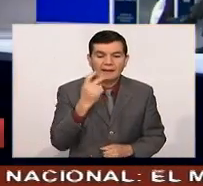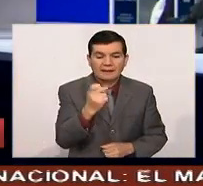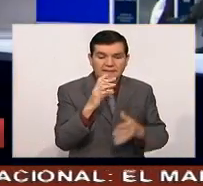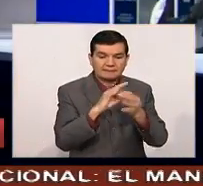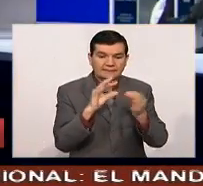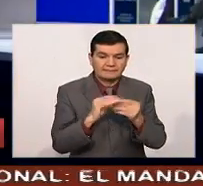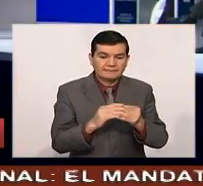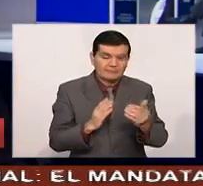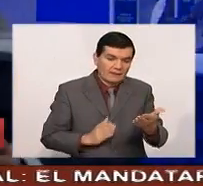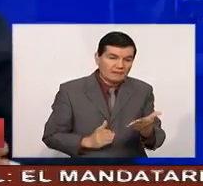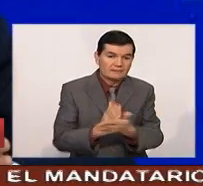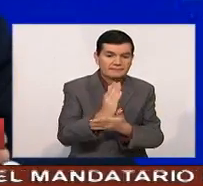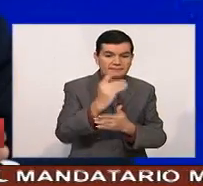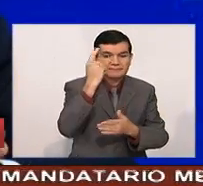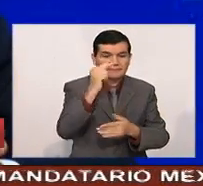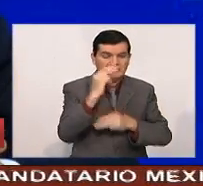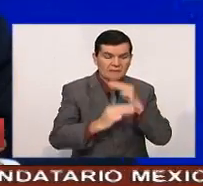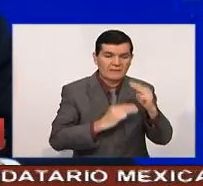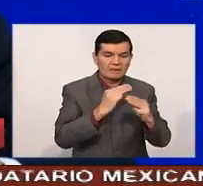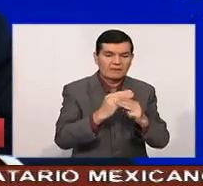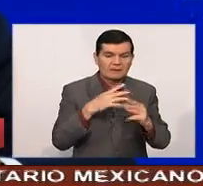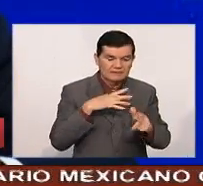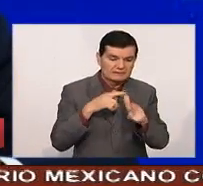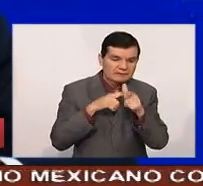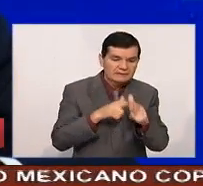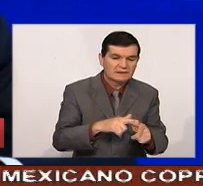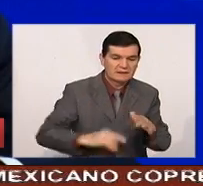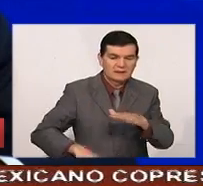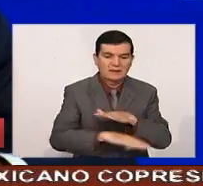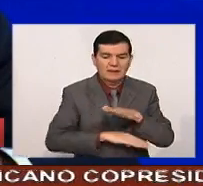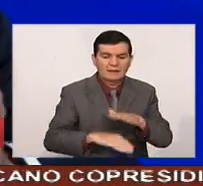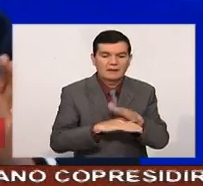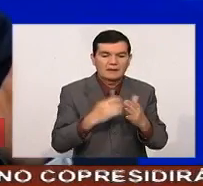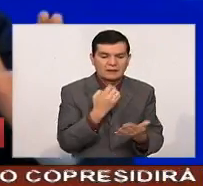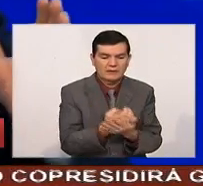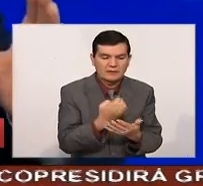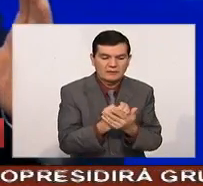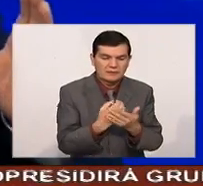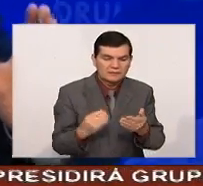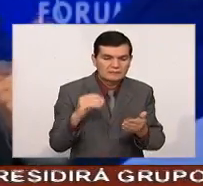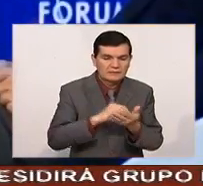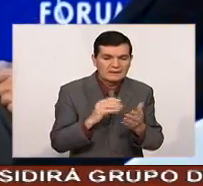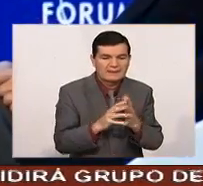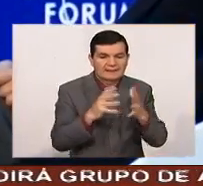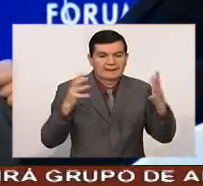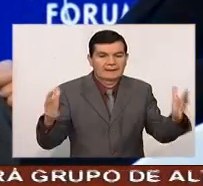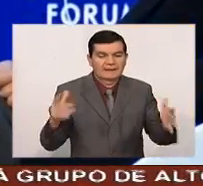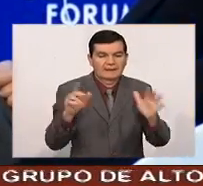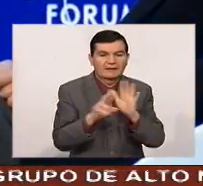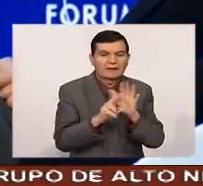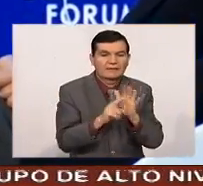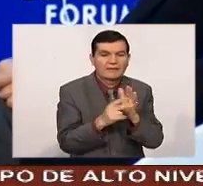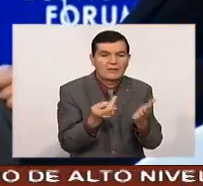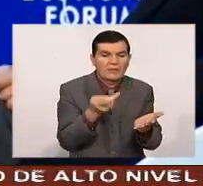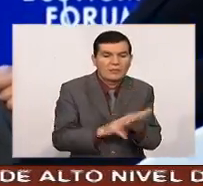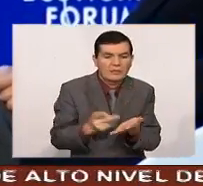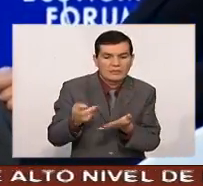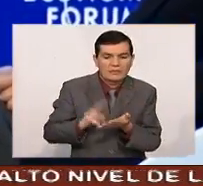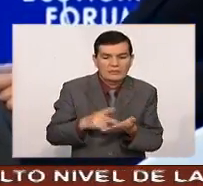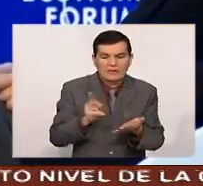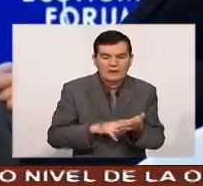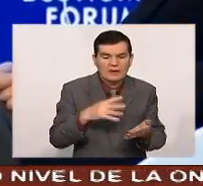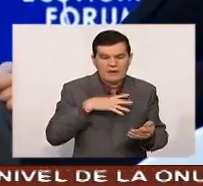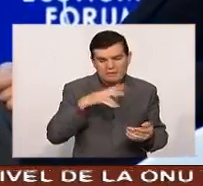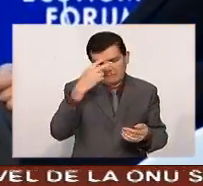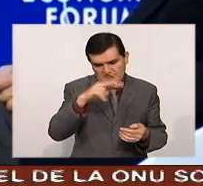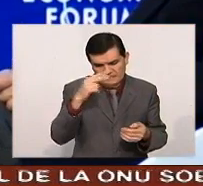que el rumbo trazado ante la situación mundial es preservar los fundamentos macroeconómicos en la instrumentación de las reformas. Además, dijo que México hizo los